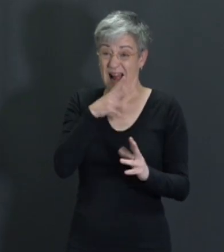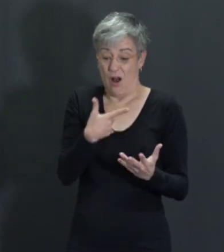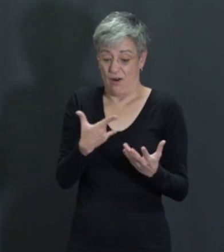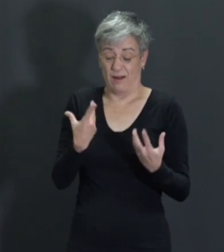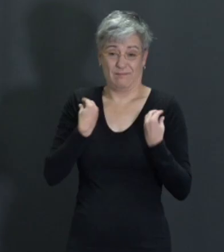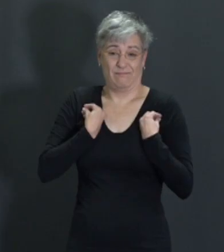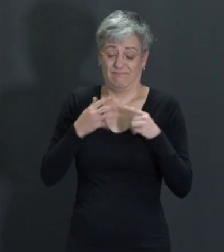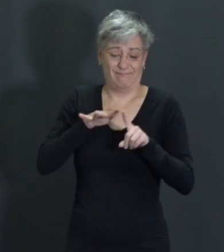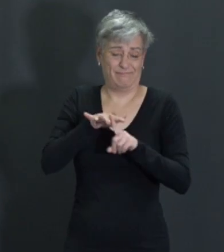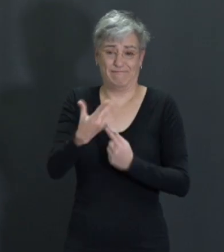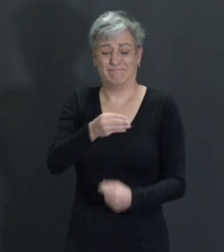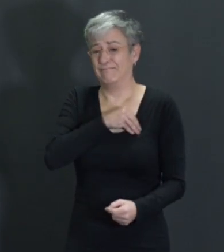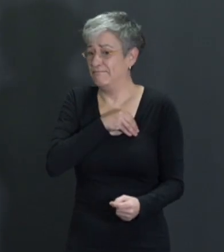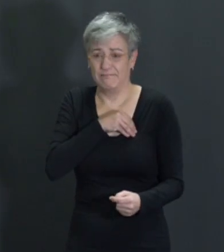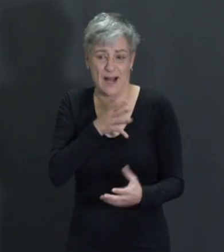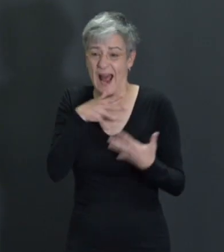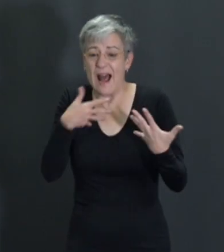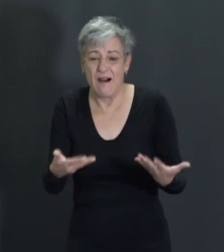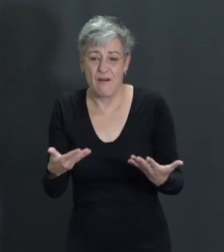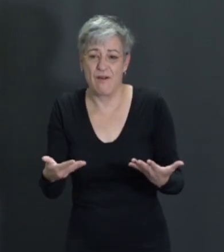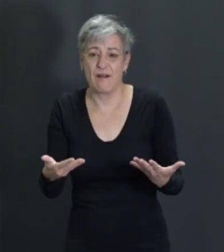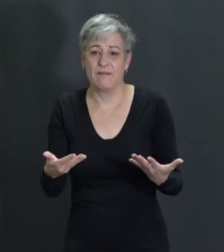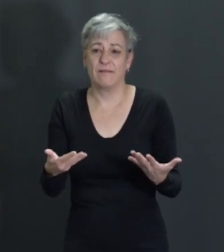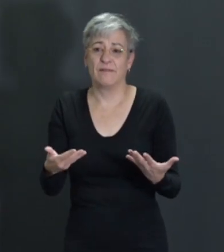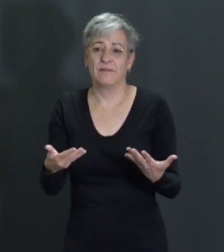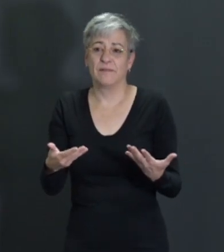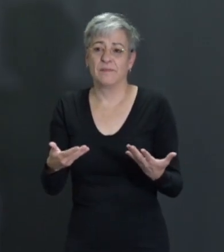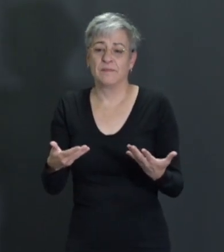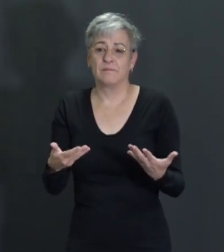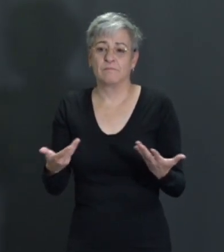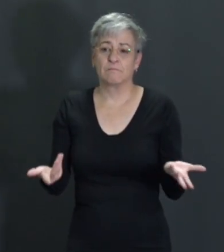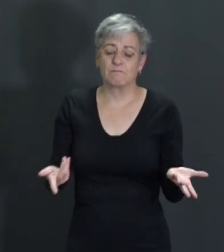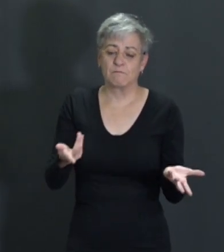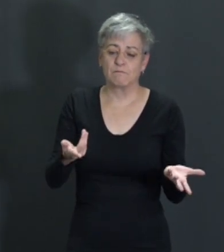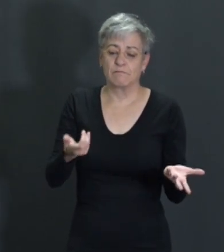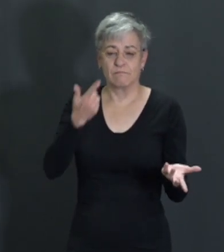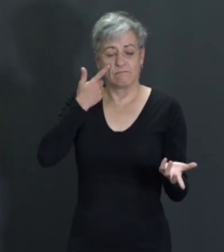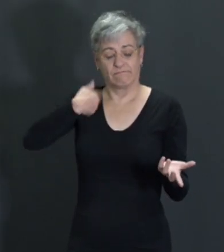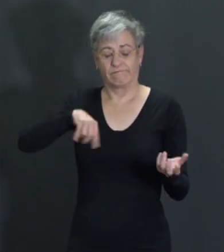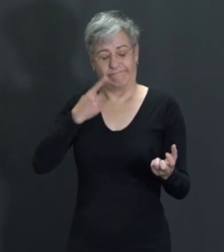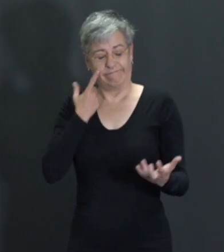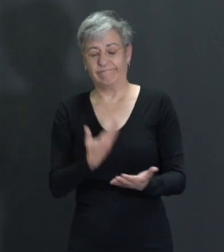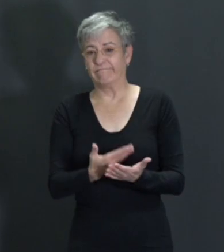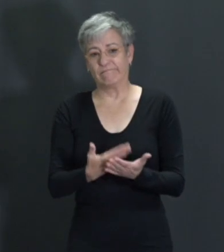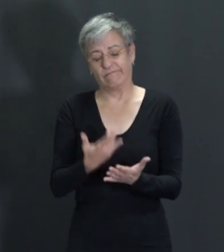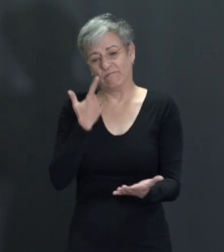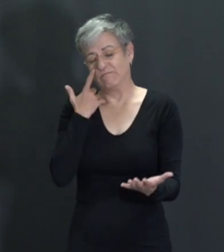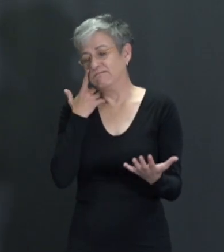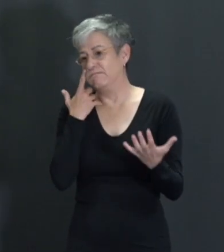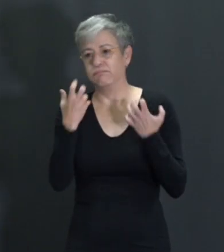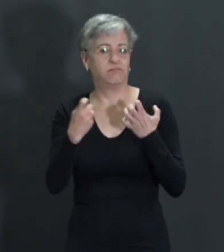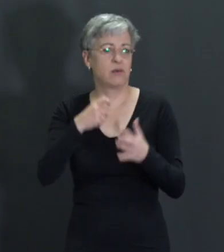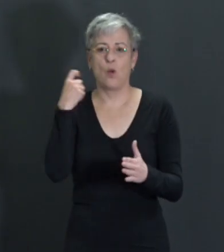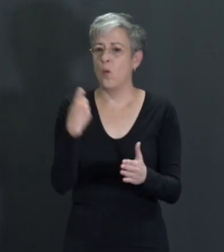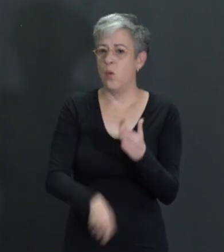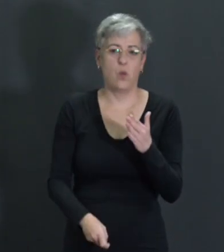¿no? Y teniendo una evidencia excesivamente dura de lo que supone también